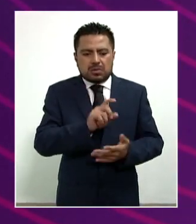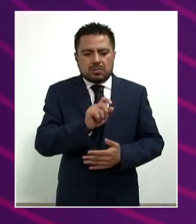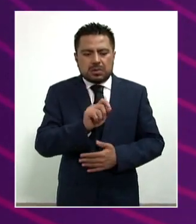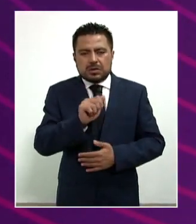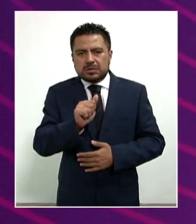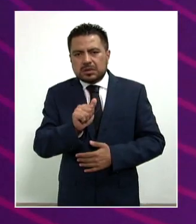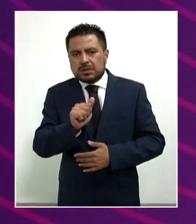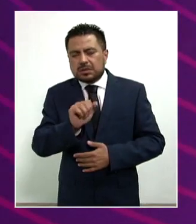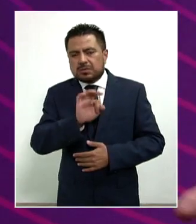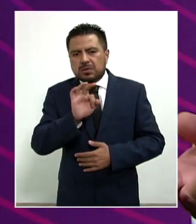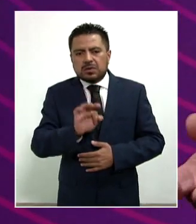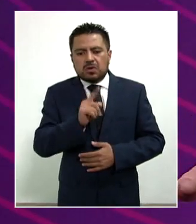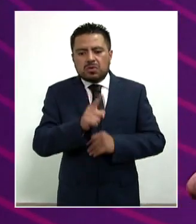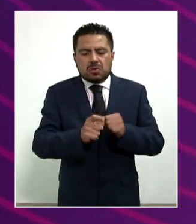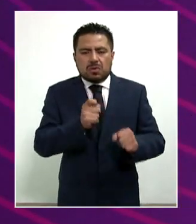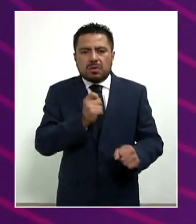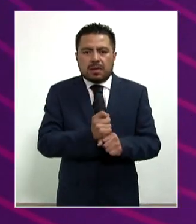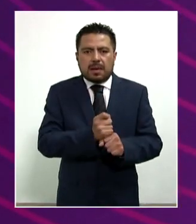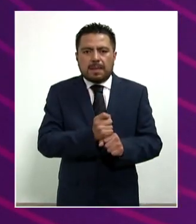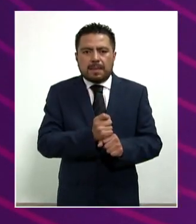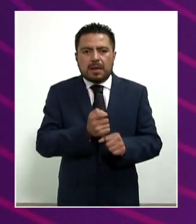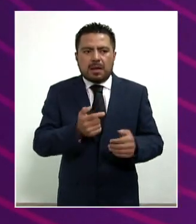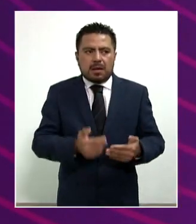0.26 puntos porcentuales por año.